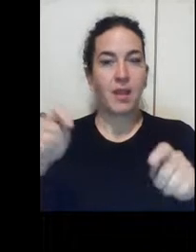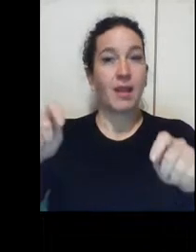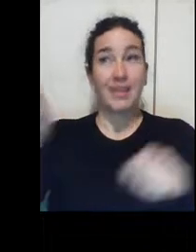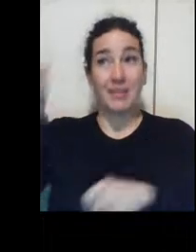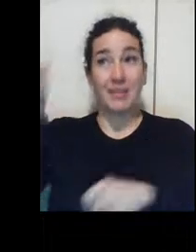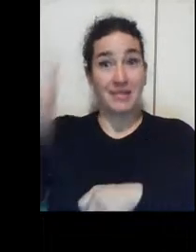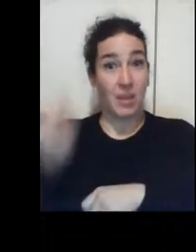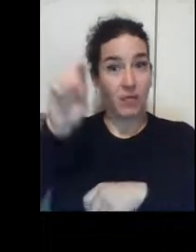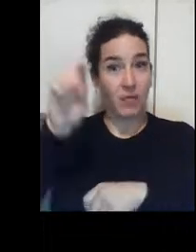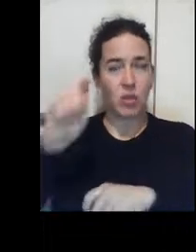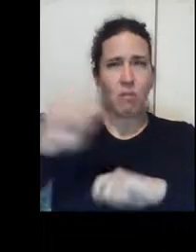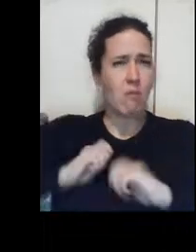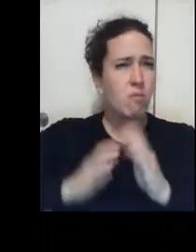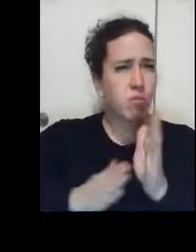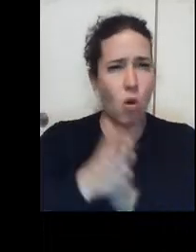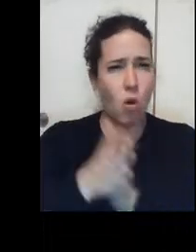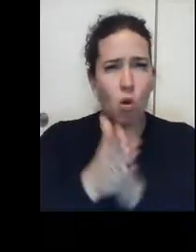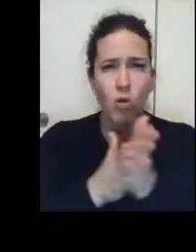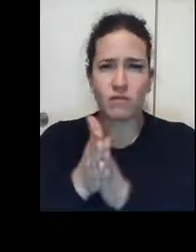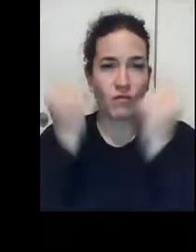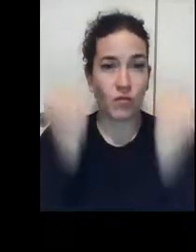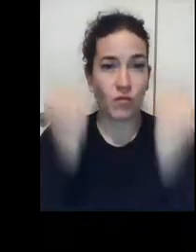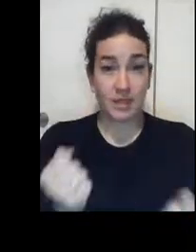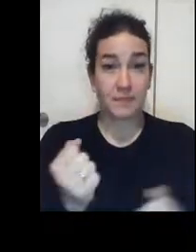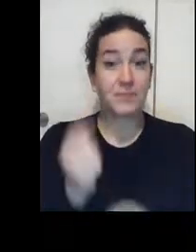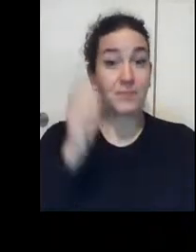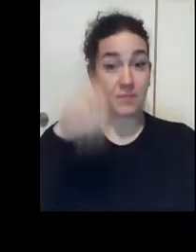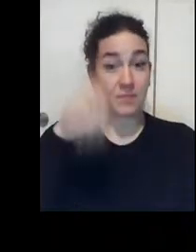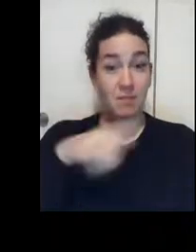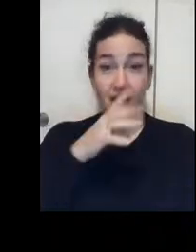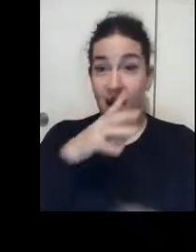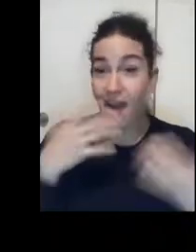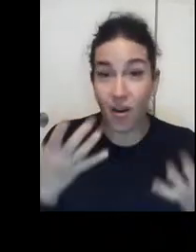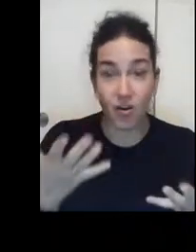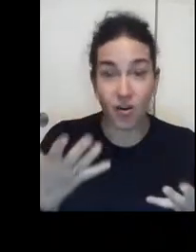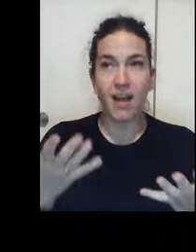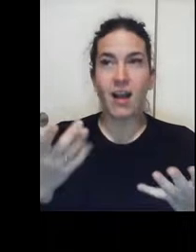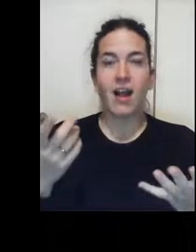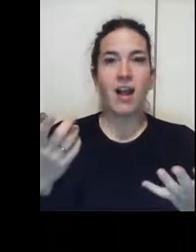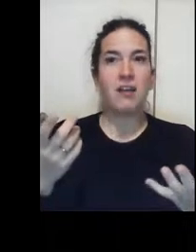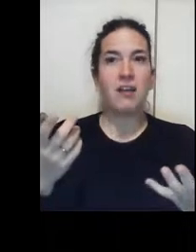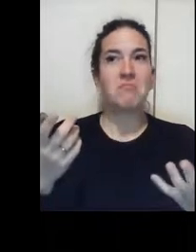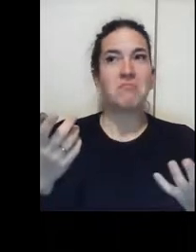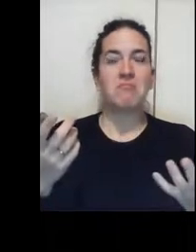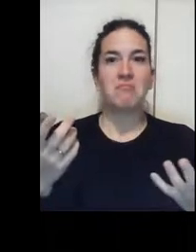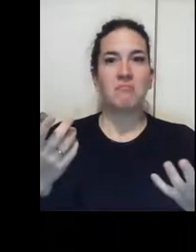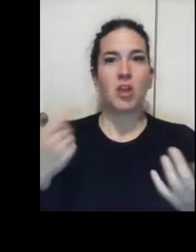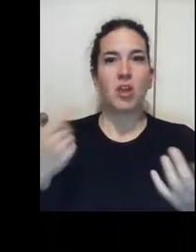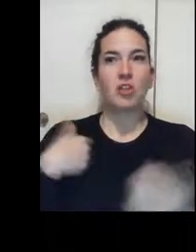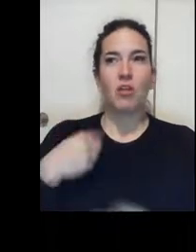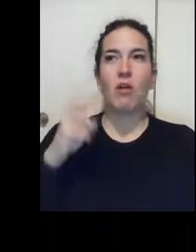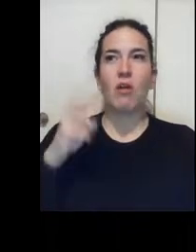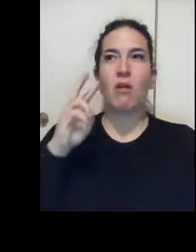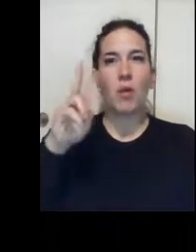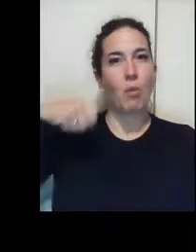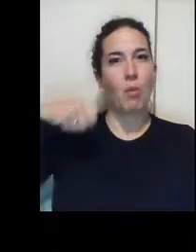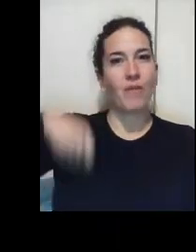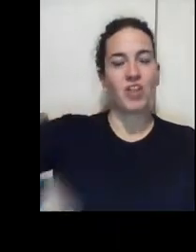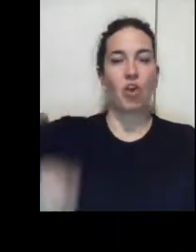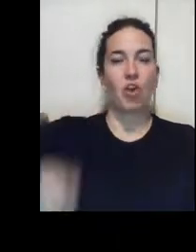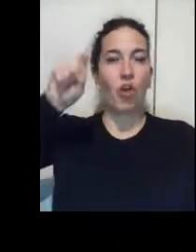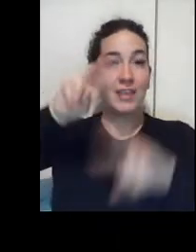profesor, y también en la actualidad lo muchísimo que valoro la profesión docente investigadora,